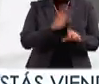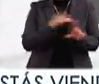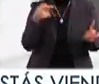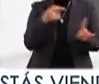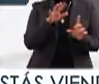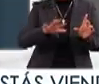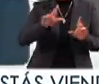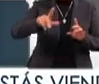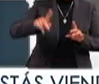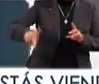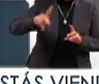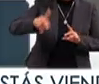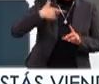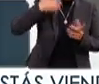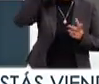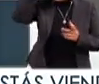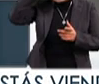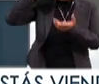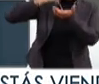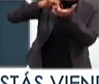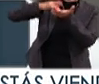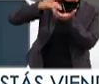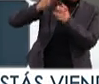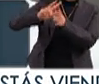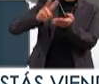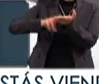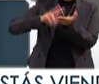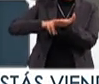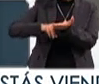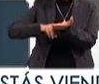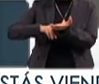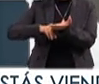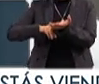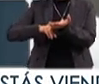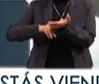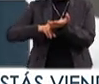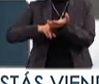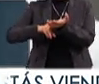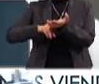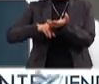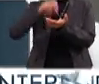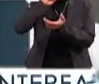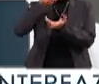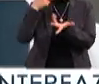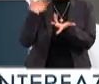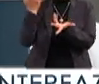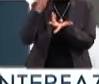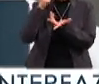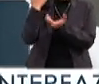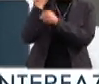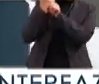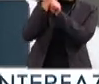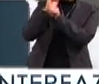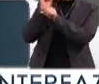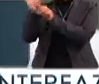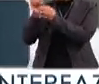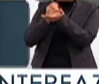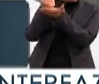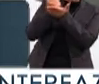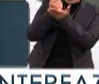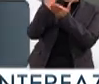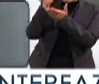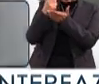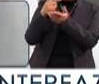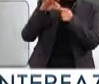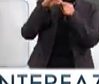particular en el sector público donde las experiencias son muy valiosas y donde bueno las mejores prácticas siempre sirven como un